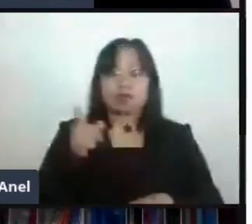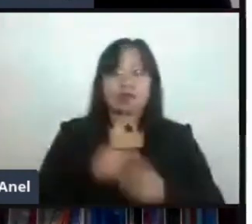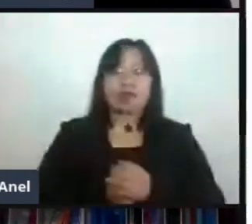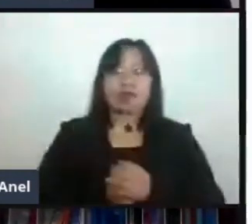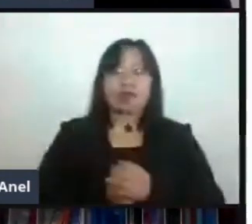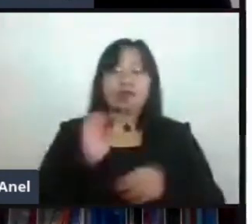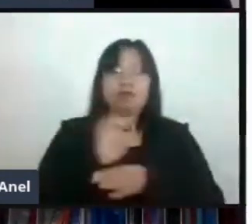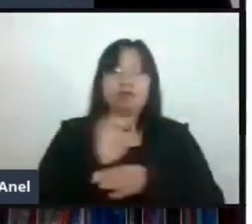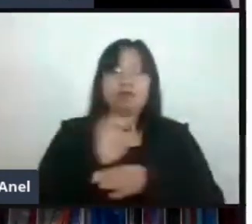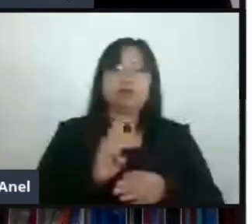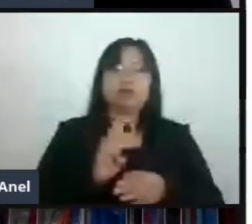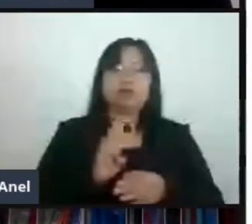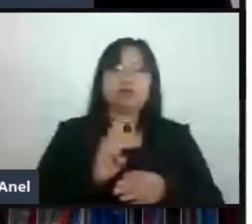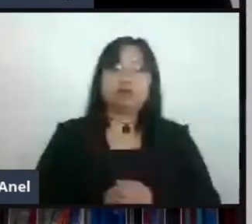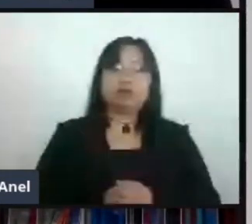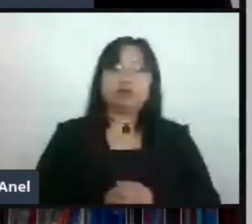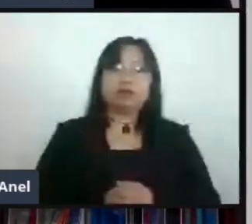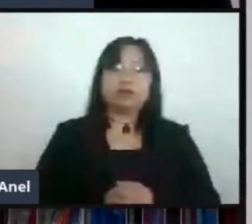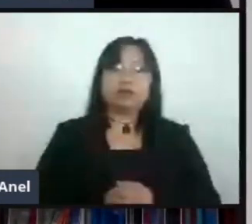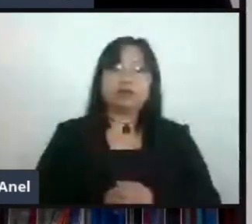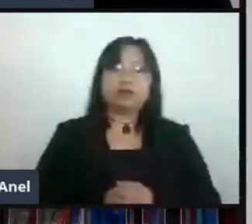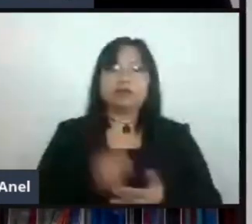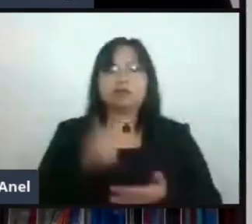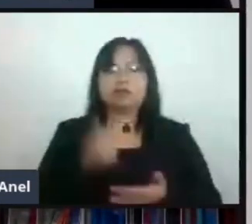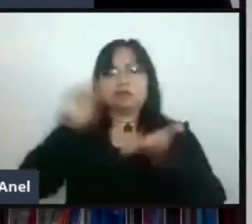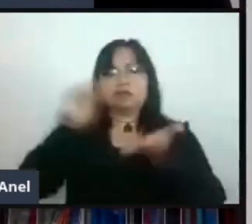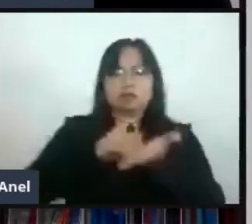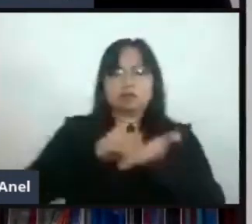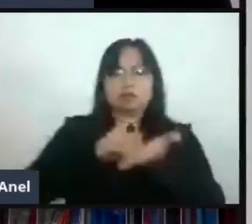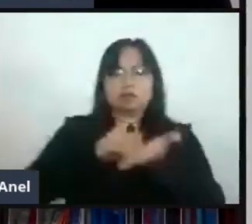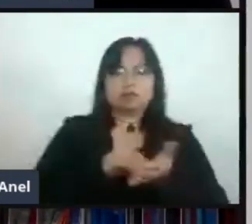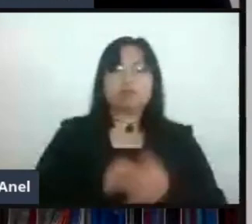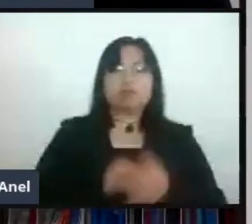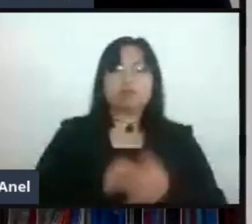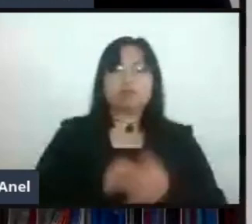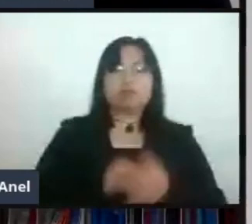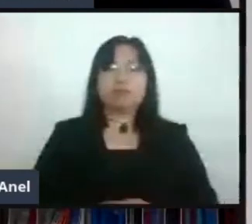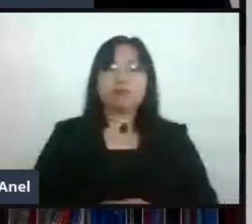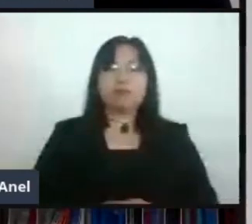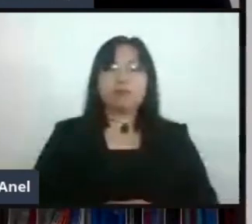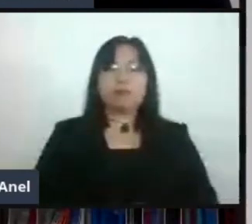y bueno, puedo pegar el vínculo aquí, ¿sí? O sea,